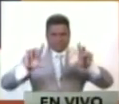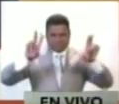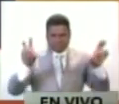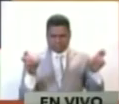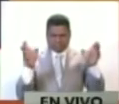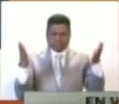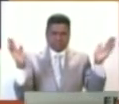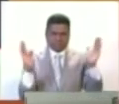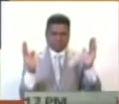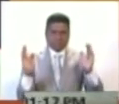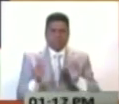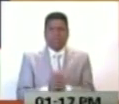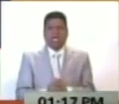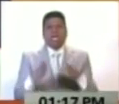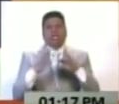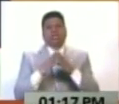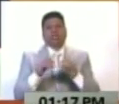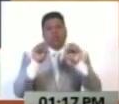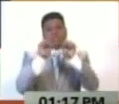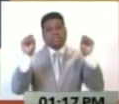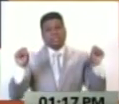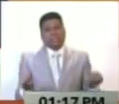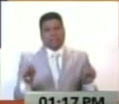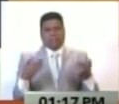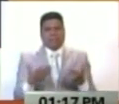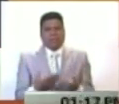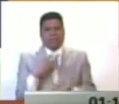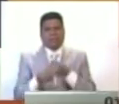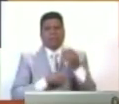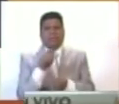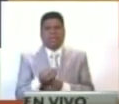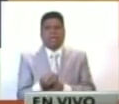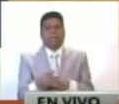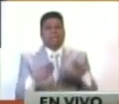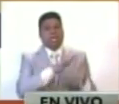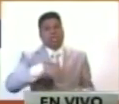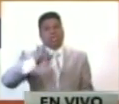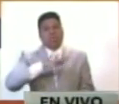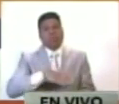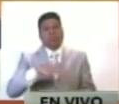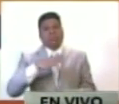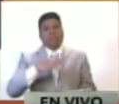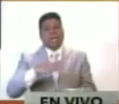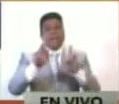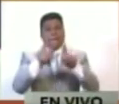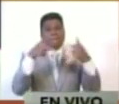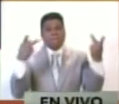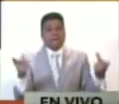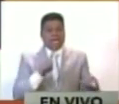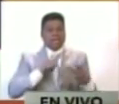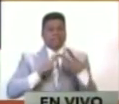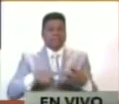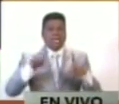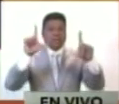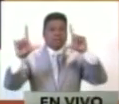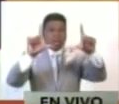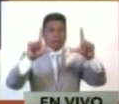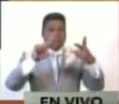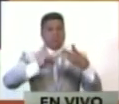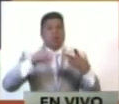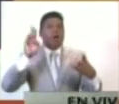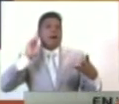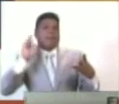definitivamente ese sistema burdo donde los medios de comunicación al servicio de estos poderes fácticos